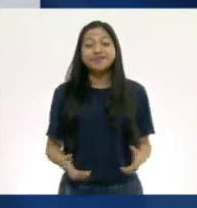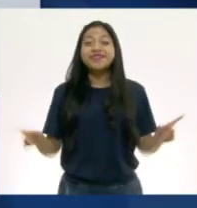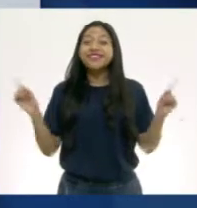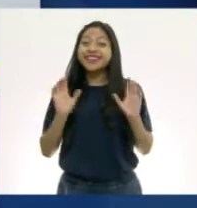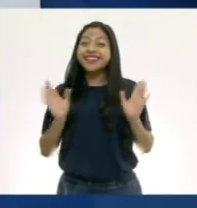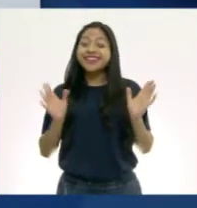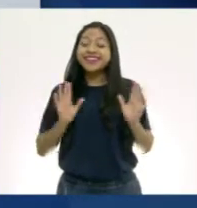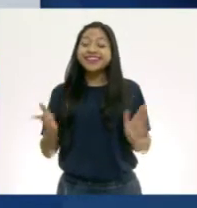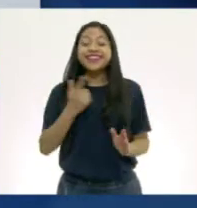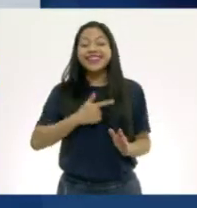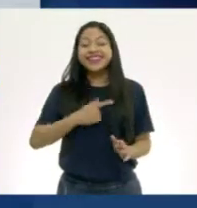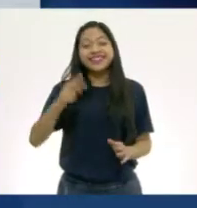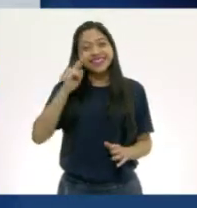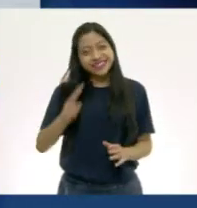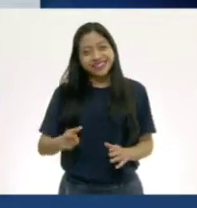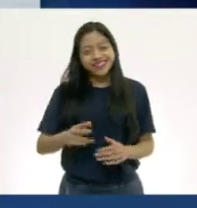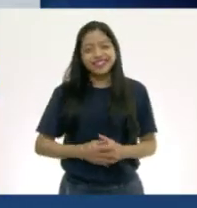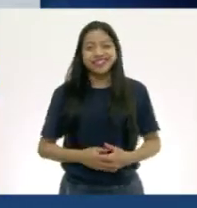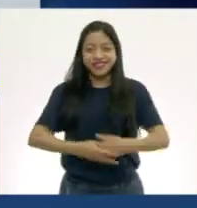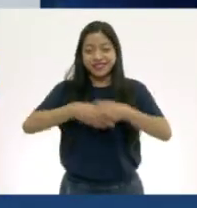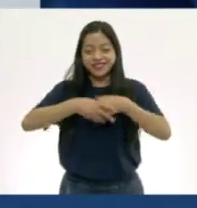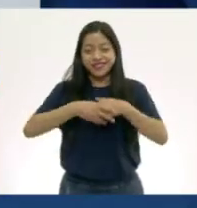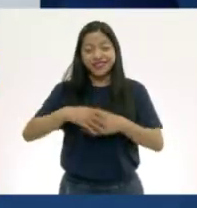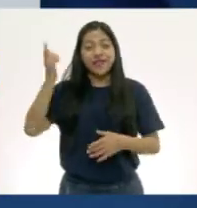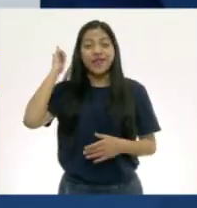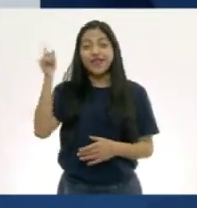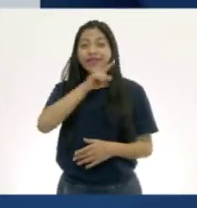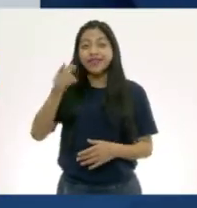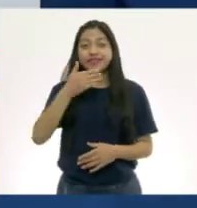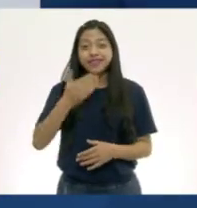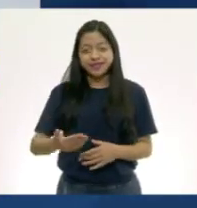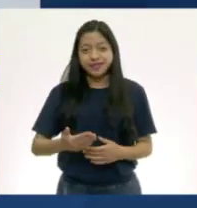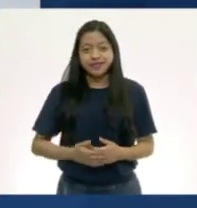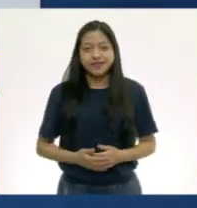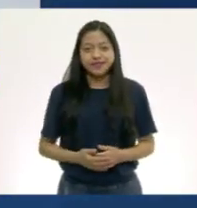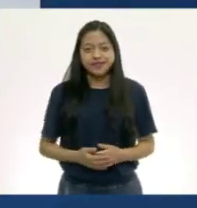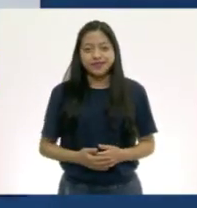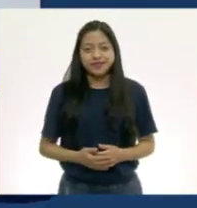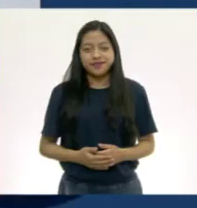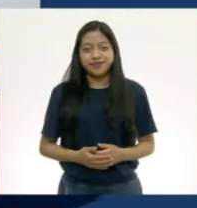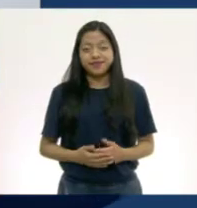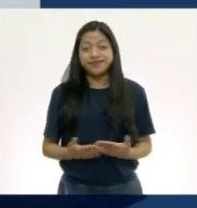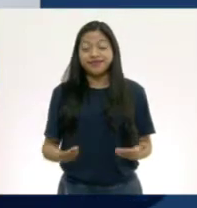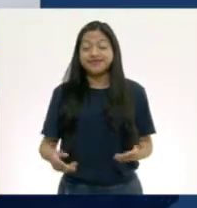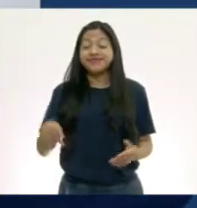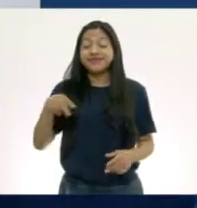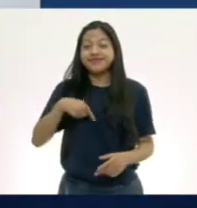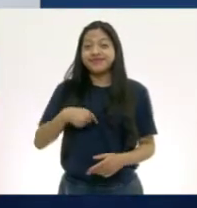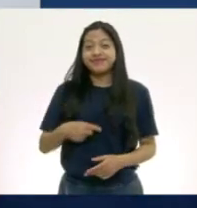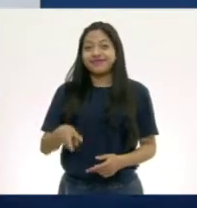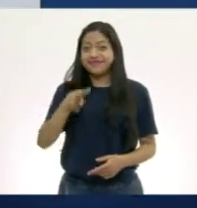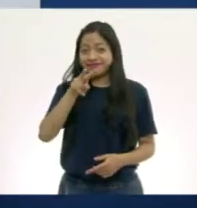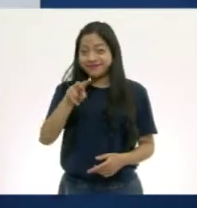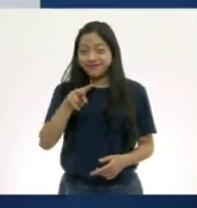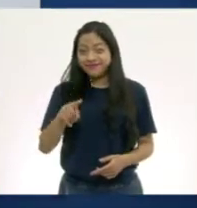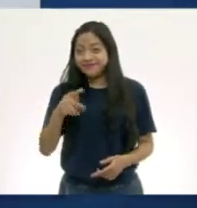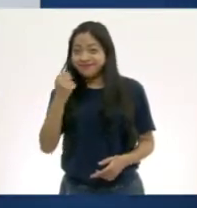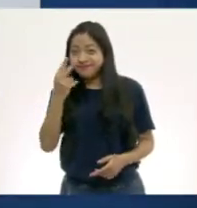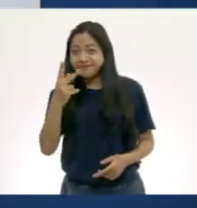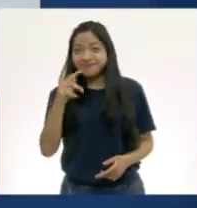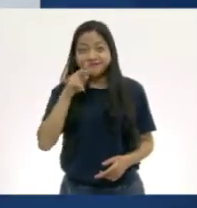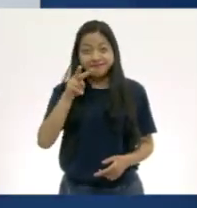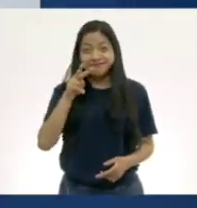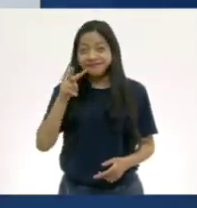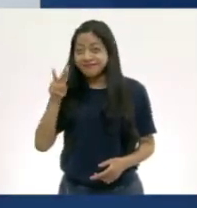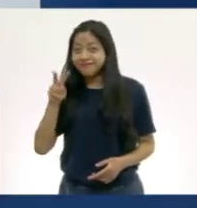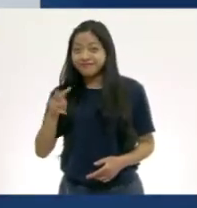Me da mucho gusto saludarlos. Espero que estén muy bien. Qué bueno que vemos la escuela en la tele y